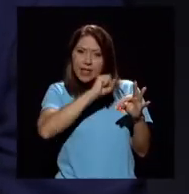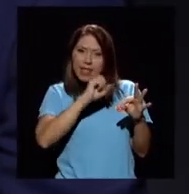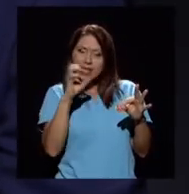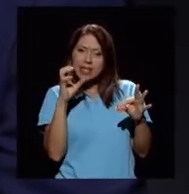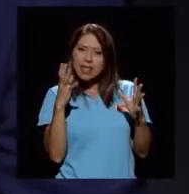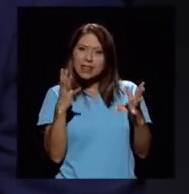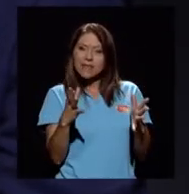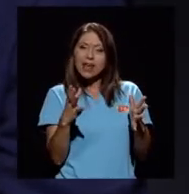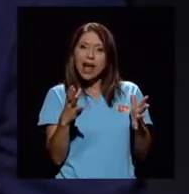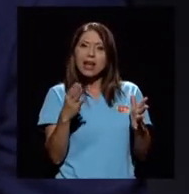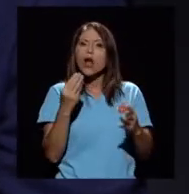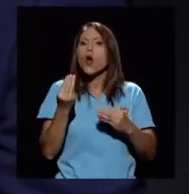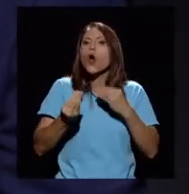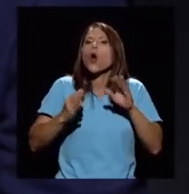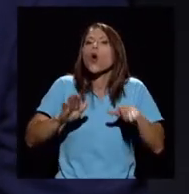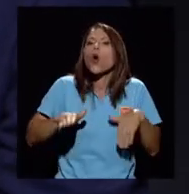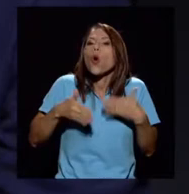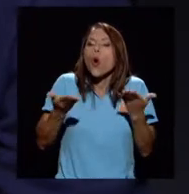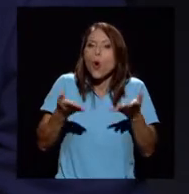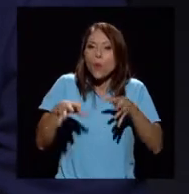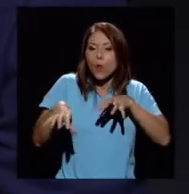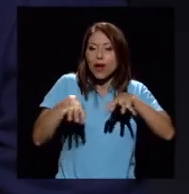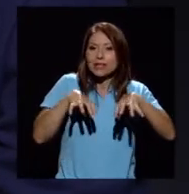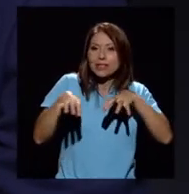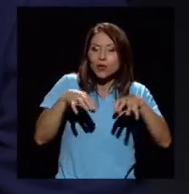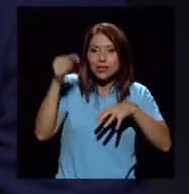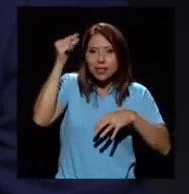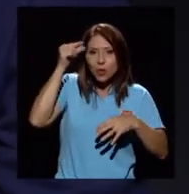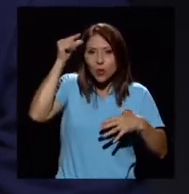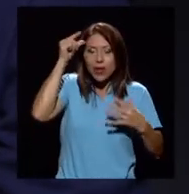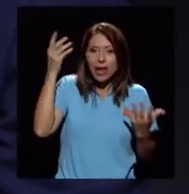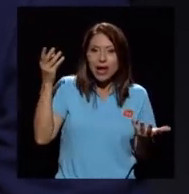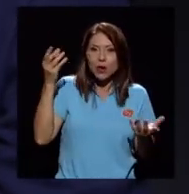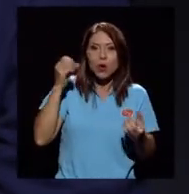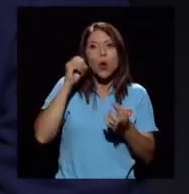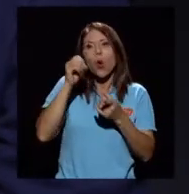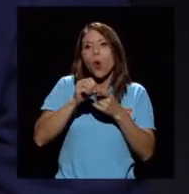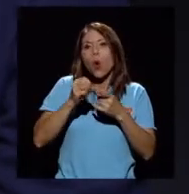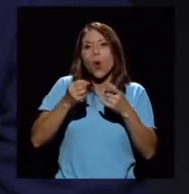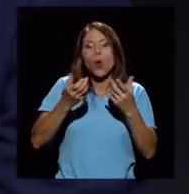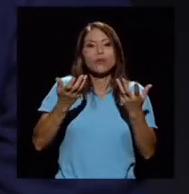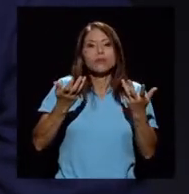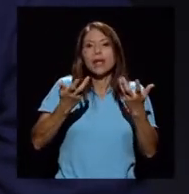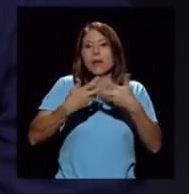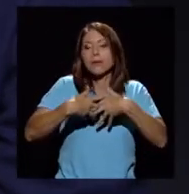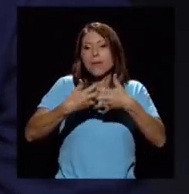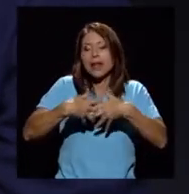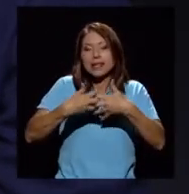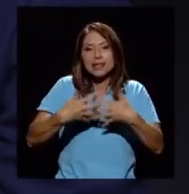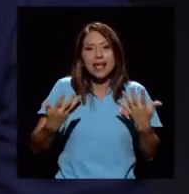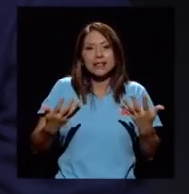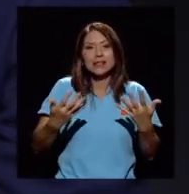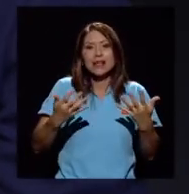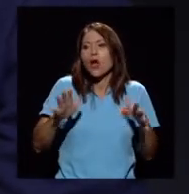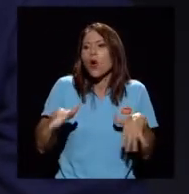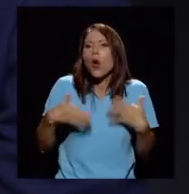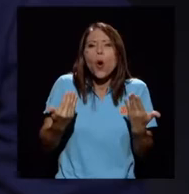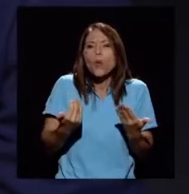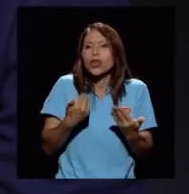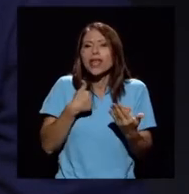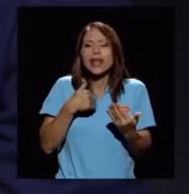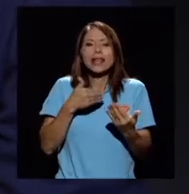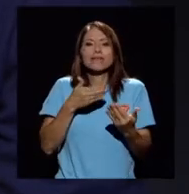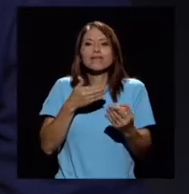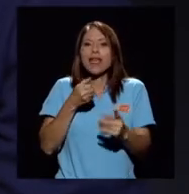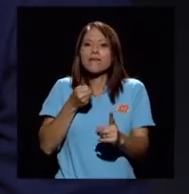que toma el gobierno, ¿verdad? O las empresas inclusive, tienen efectos y aislar,